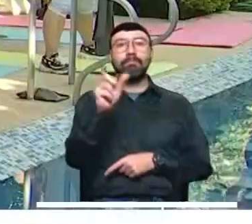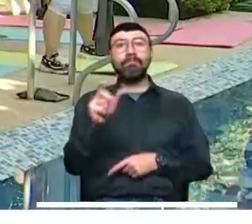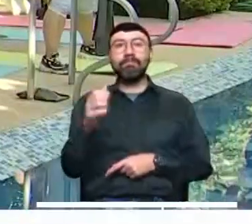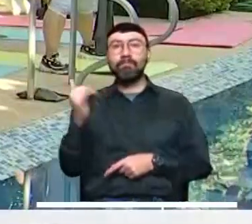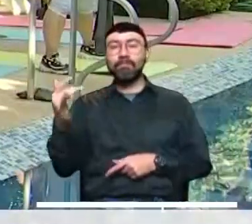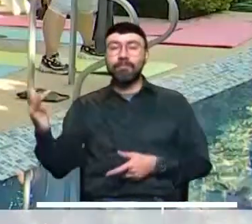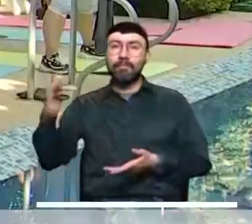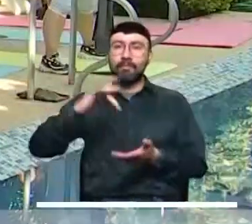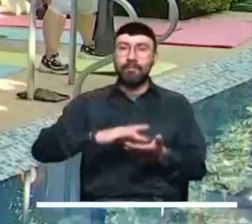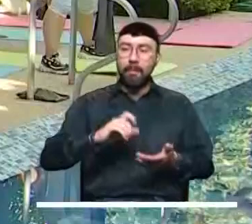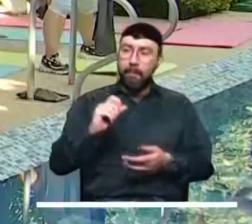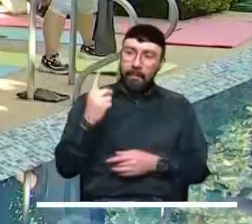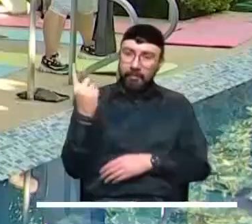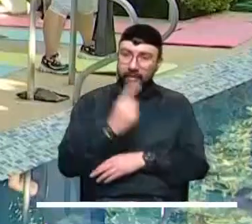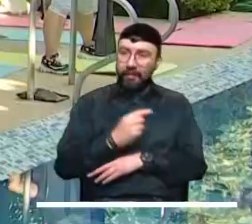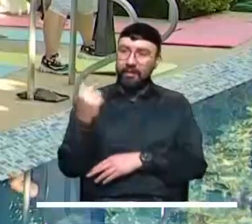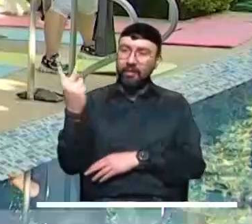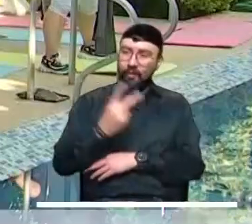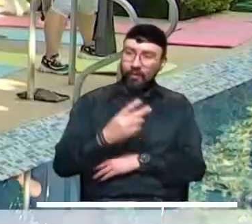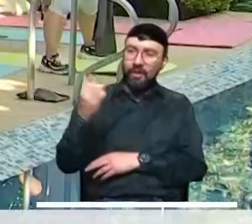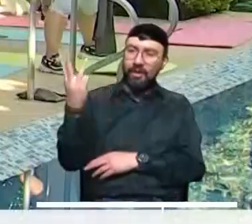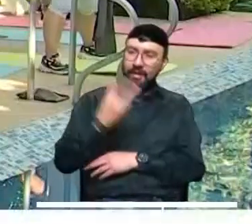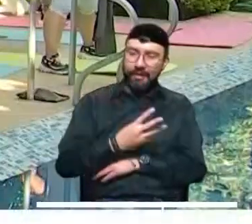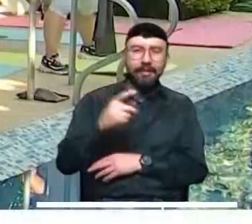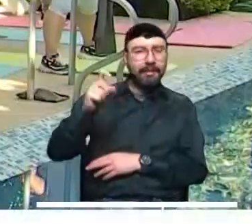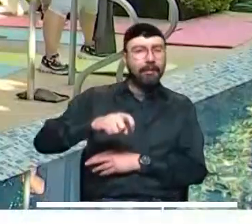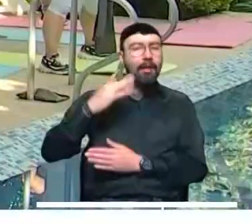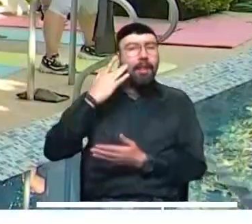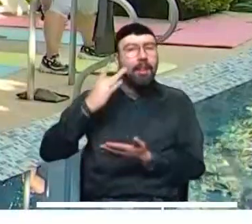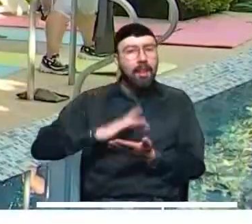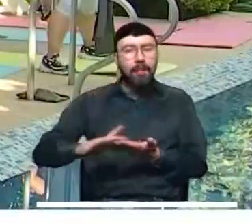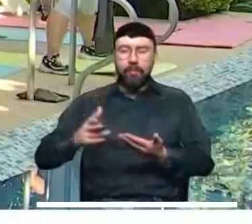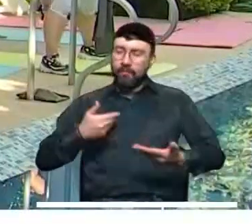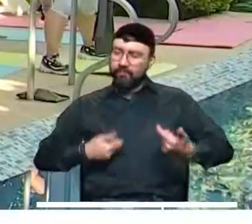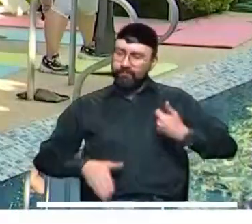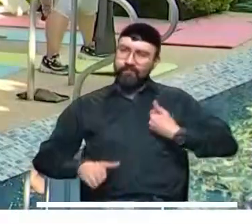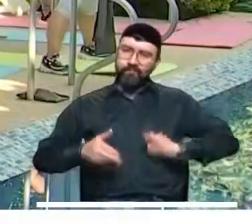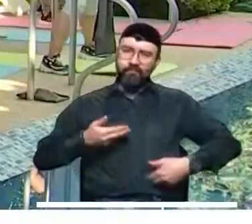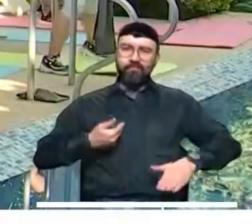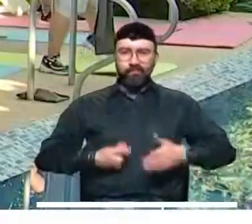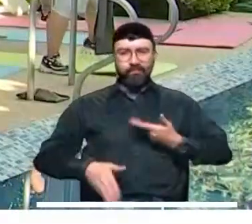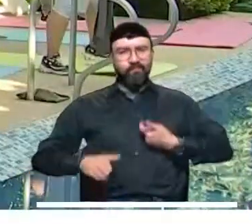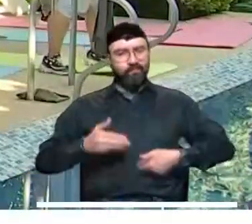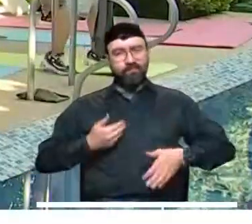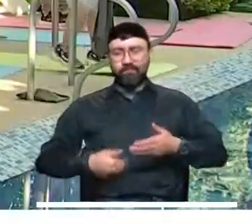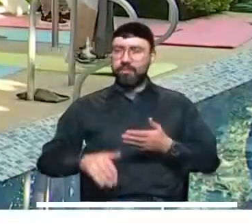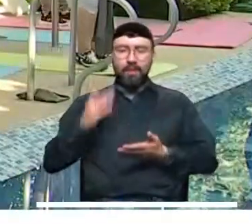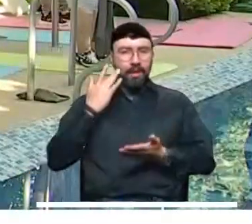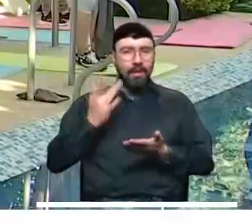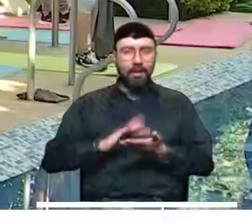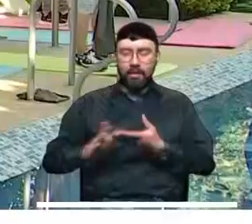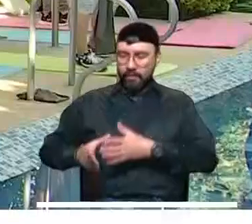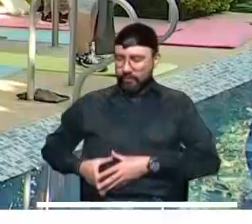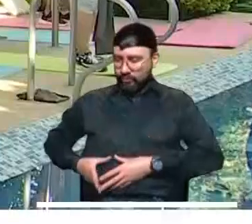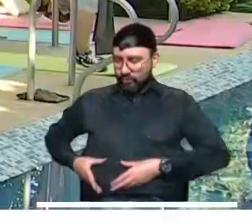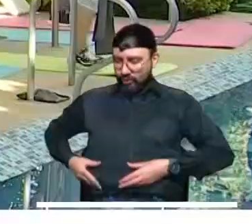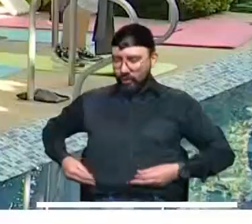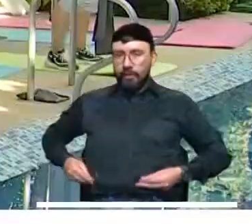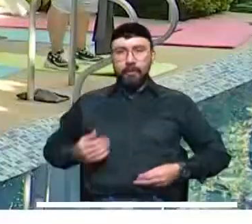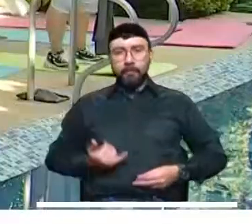los primeros días deben realizar un proceso de desintoxicación y de drenaje profundo de sus órganos, del hígado, de los